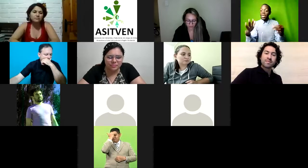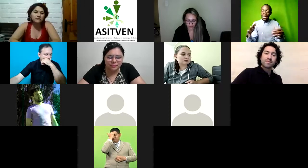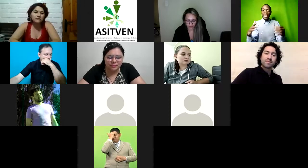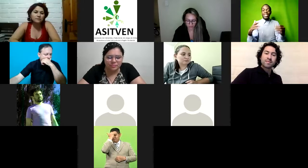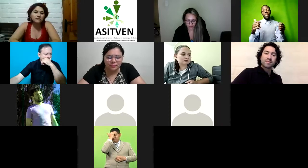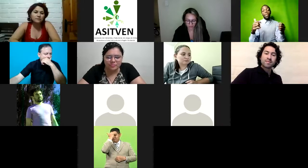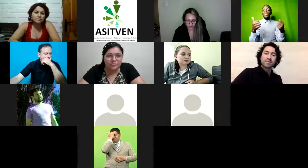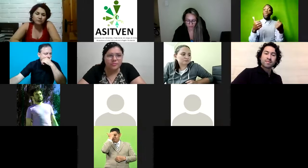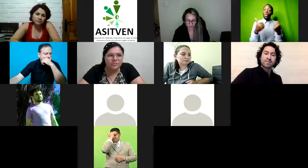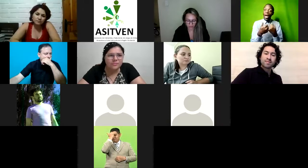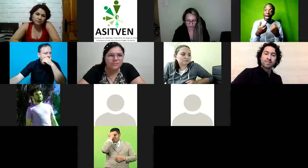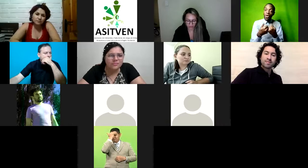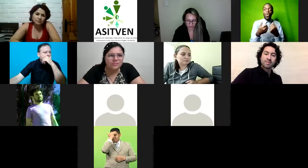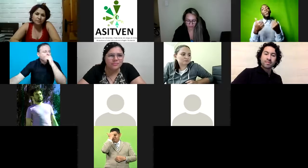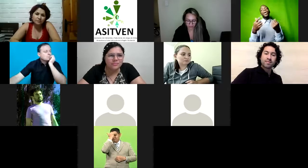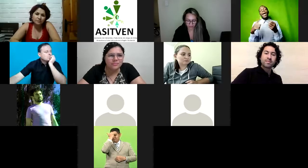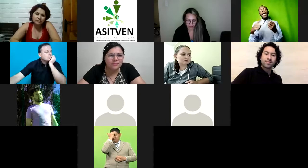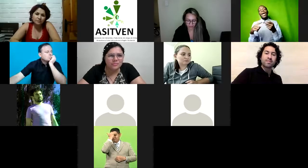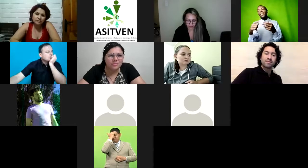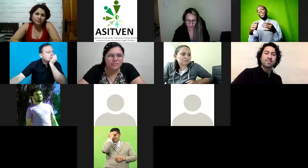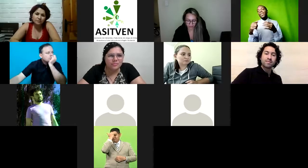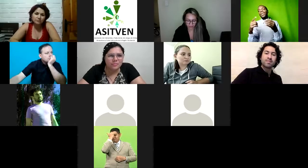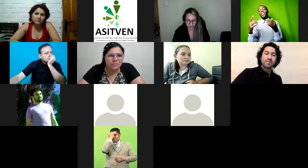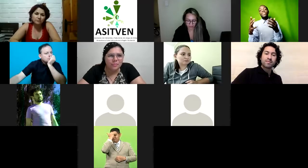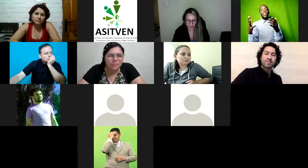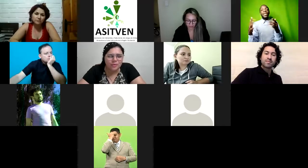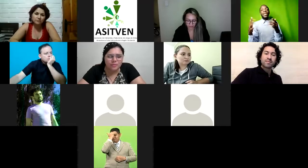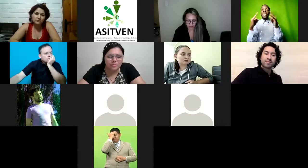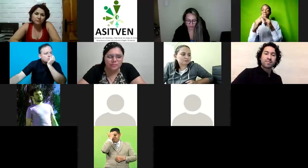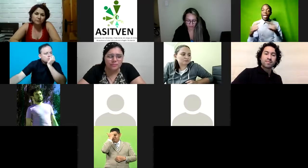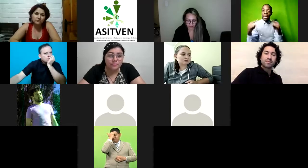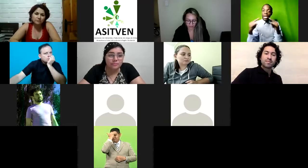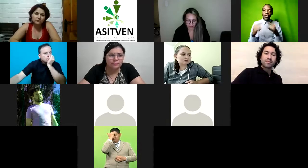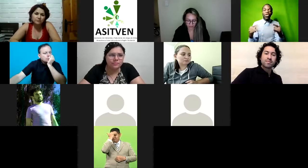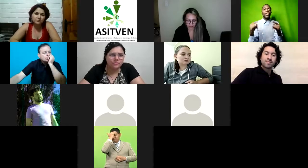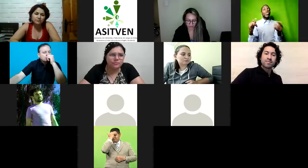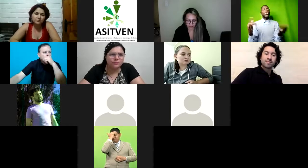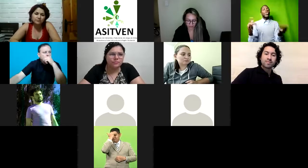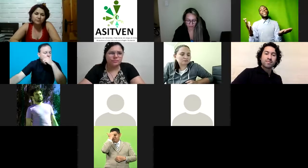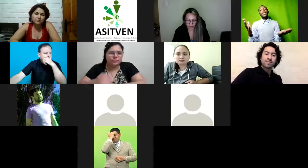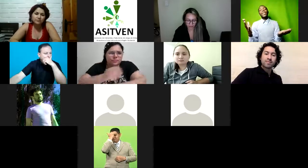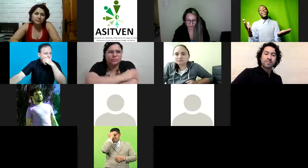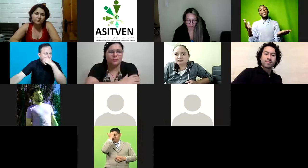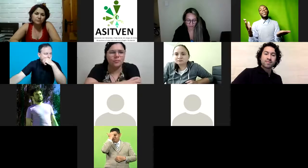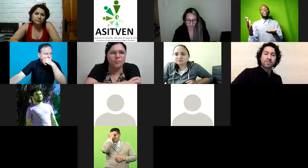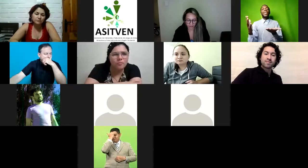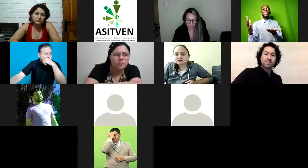de, mira, así vamos a decir juego, así vamos a decir campamento,